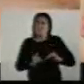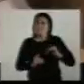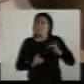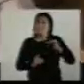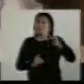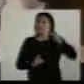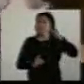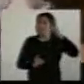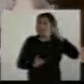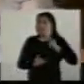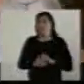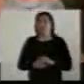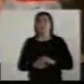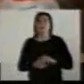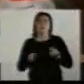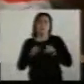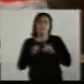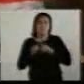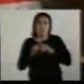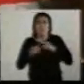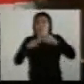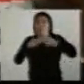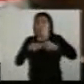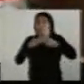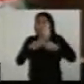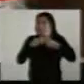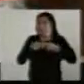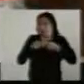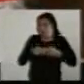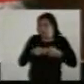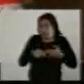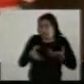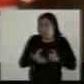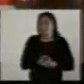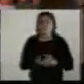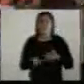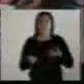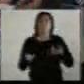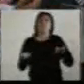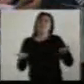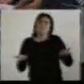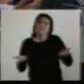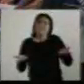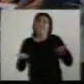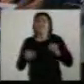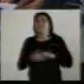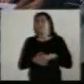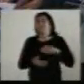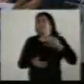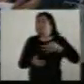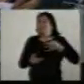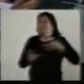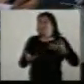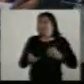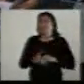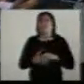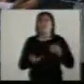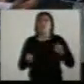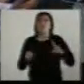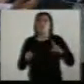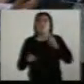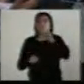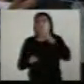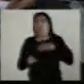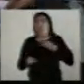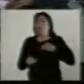creciendo, tanto en tamaño, fui creciendo también en peso. Y es así cuando realmente llegué a cumplir